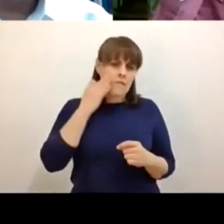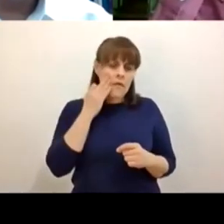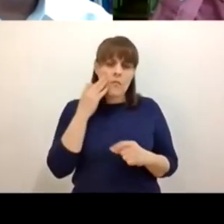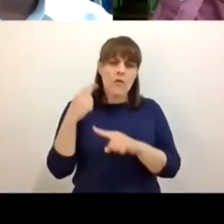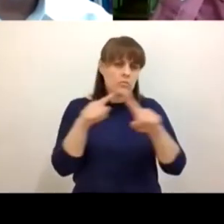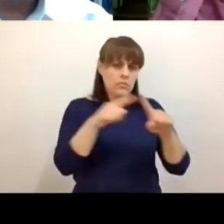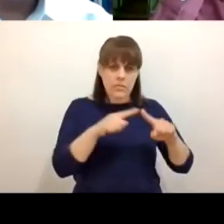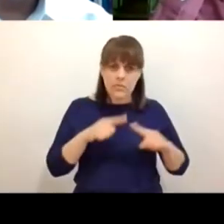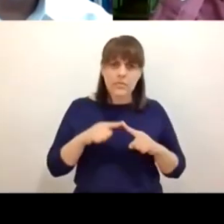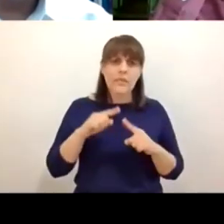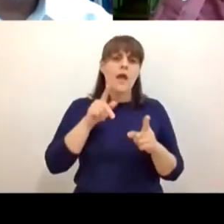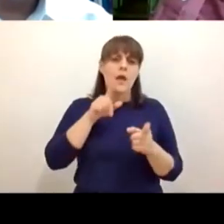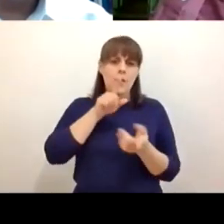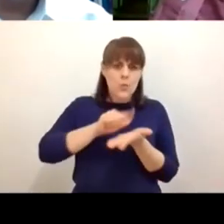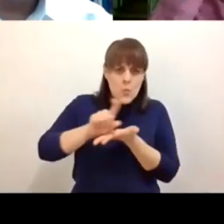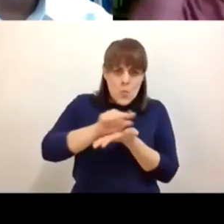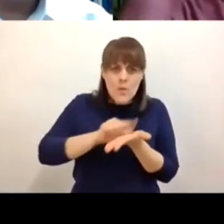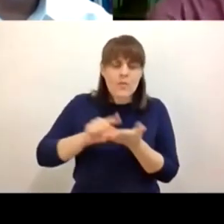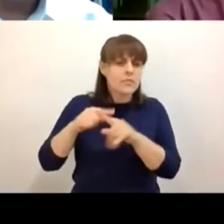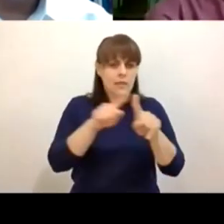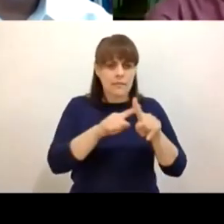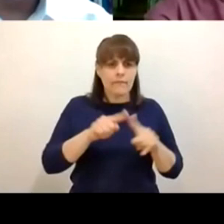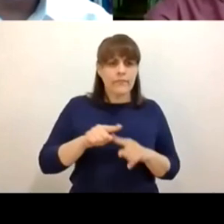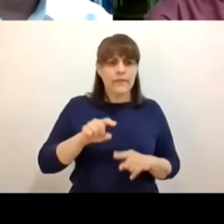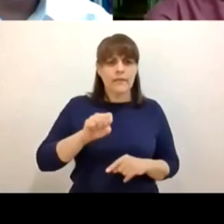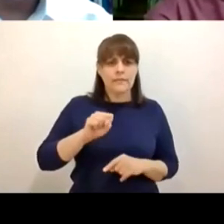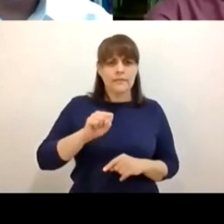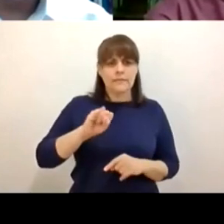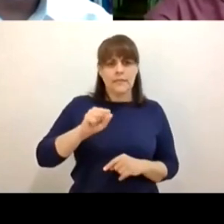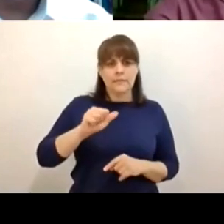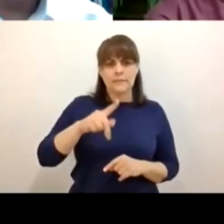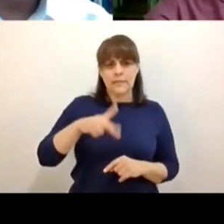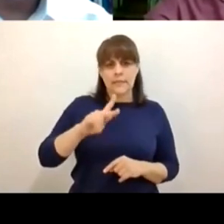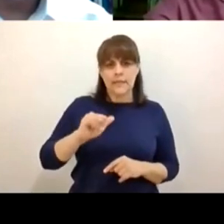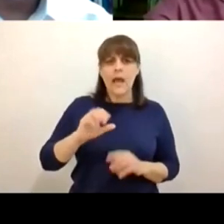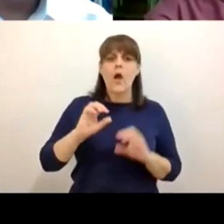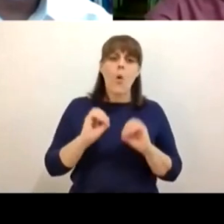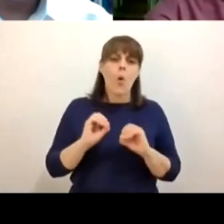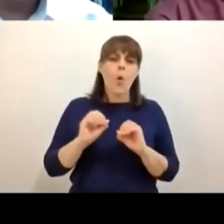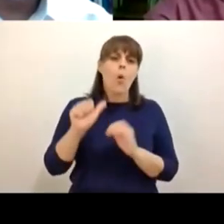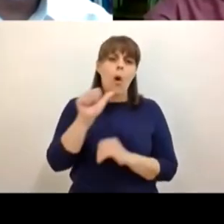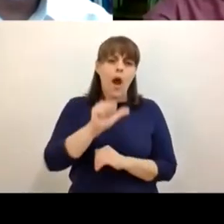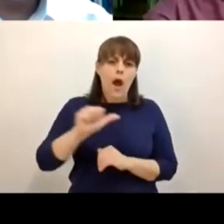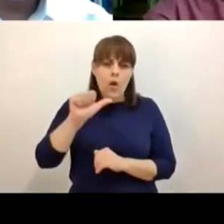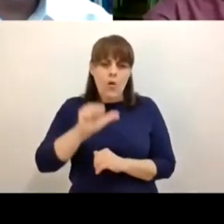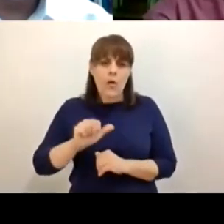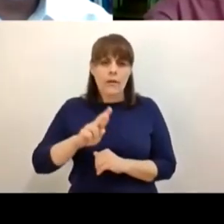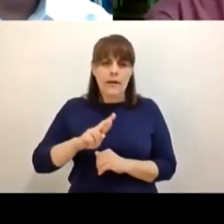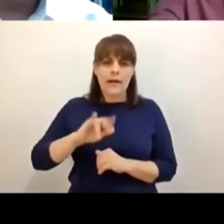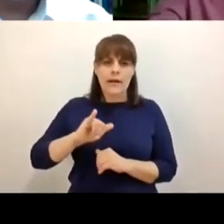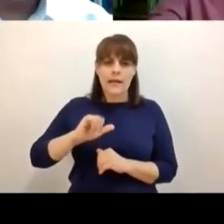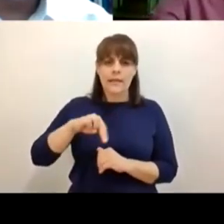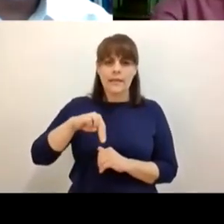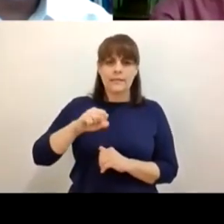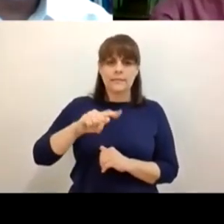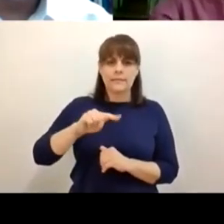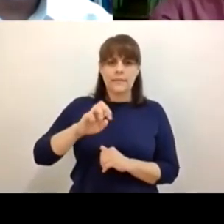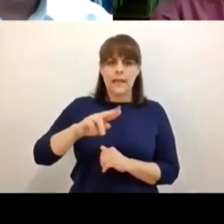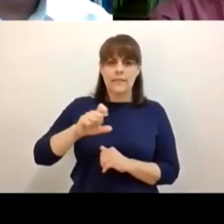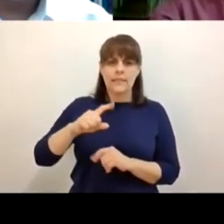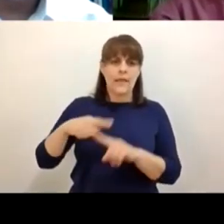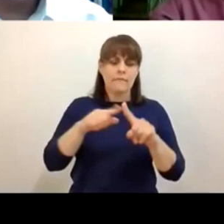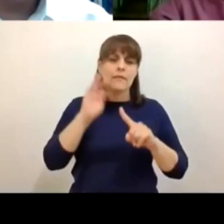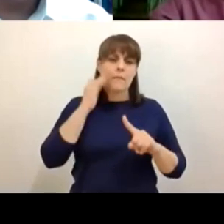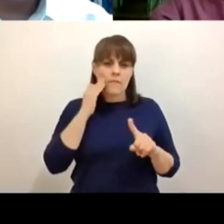sociales de Reinserta, que son @reinserta en todas las plataformas. Sí, muchísimas gracias, Saskia. La verdad es que me